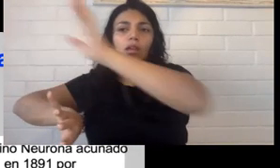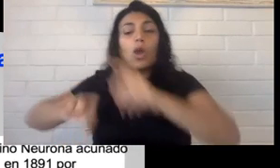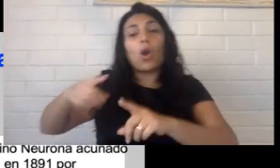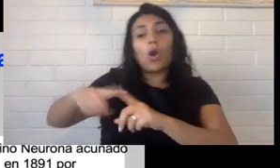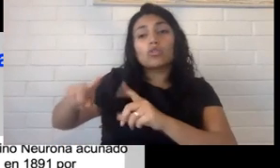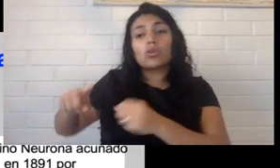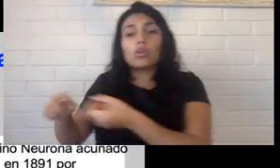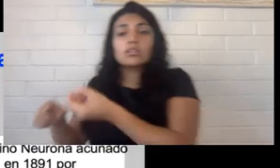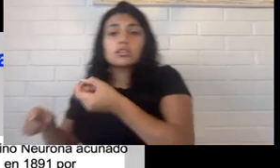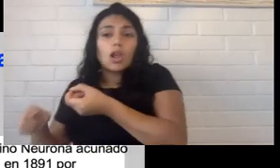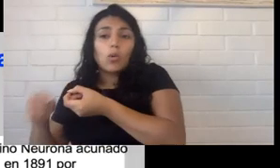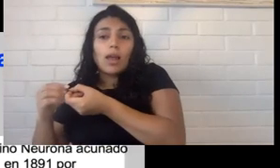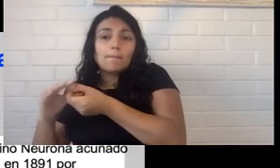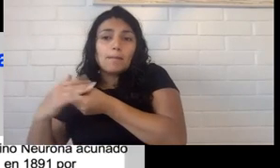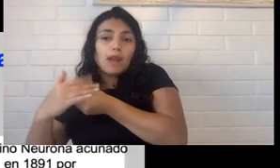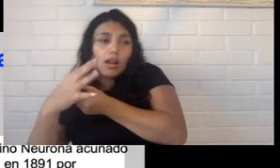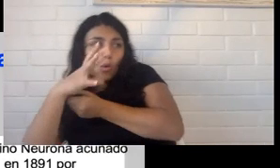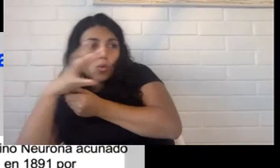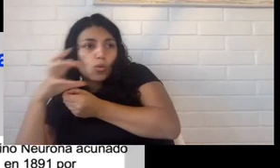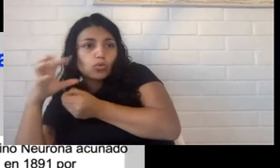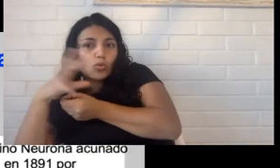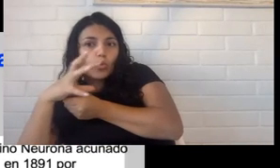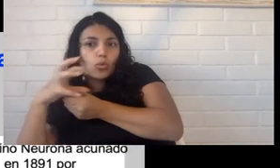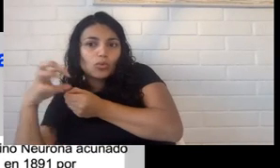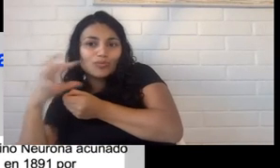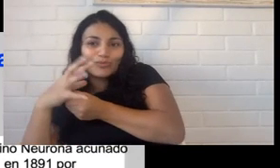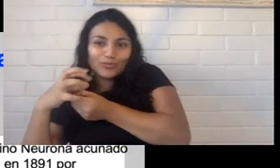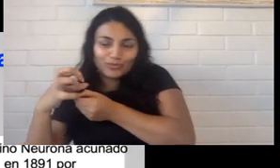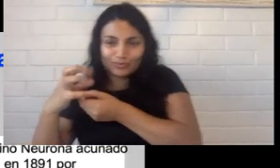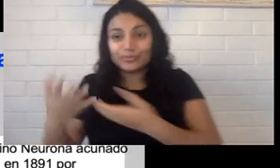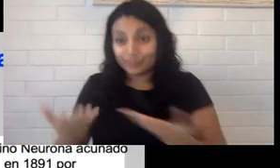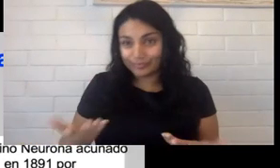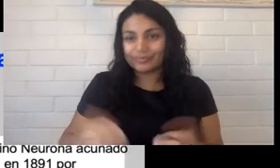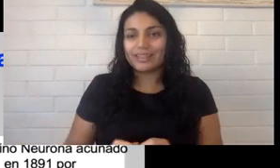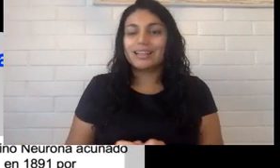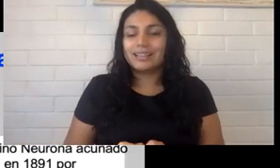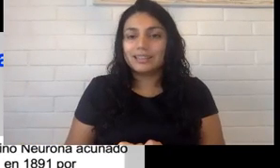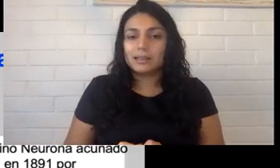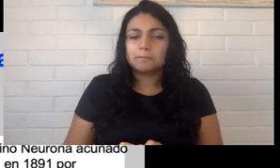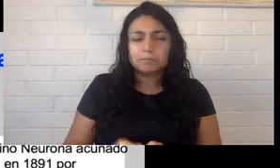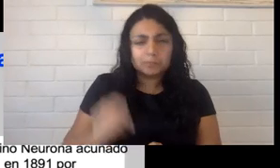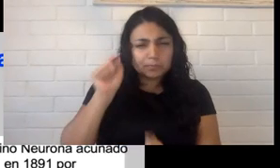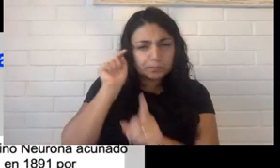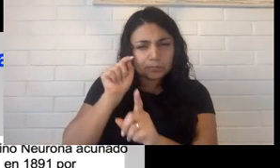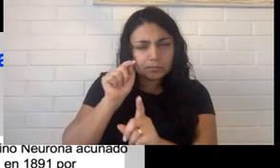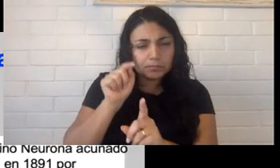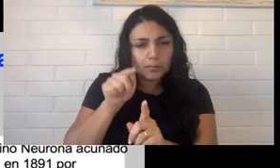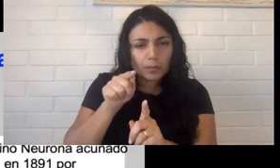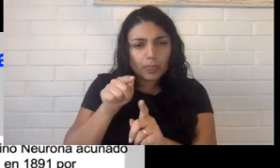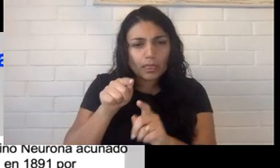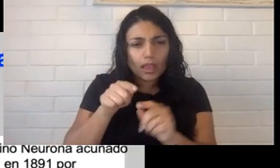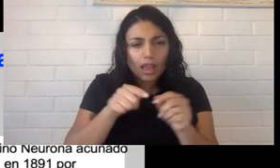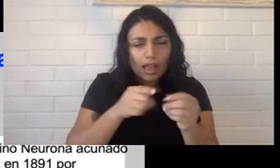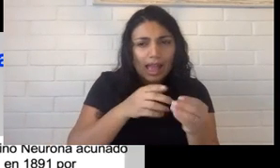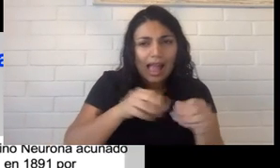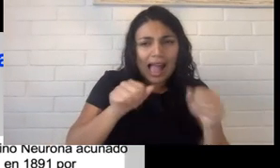membrana celular de una segunda neurona. En particular, la integración de la actividad eléctrica,